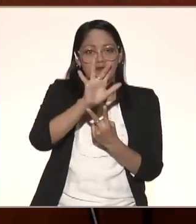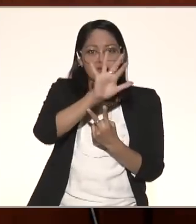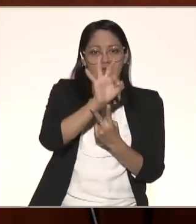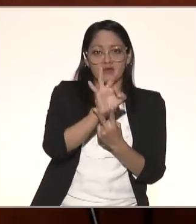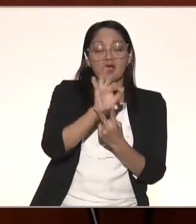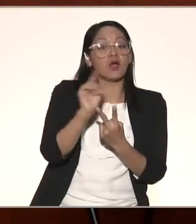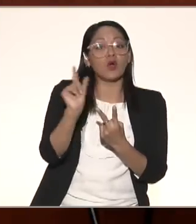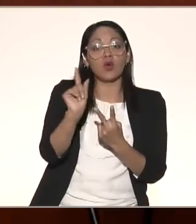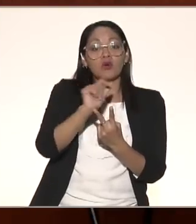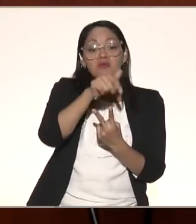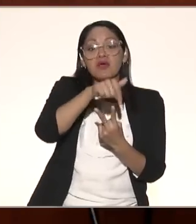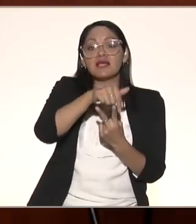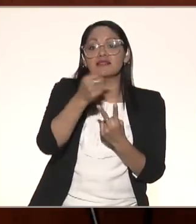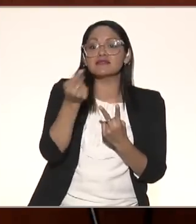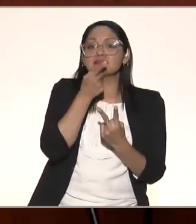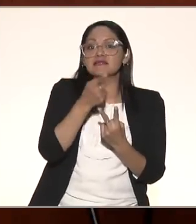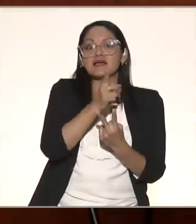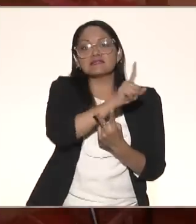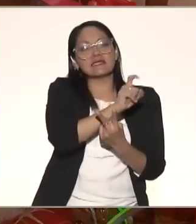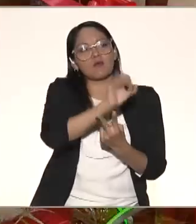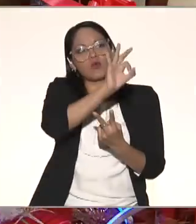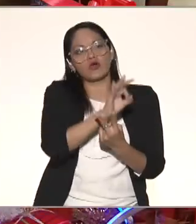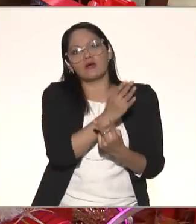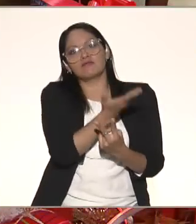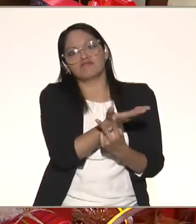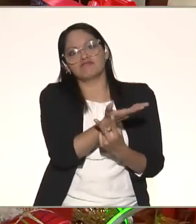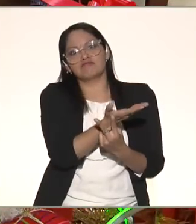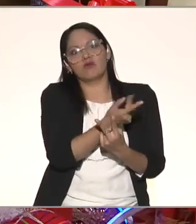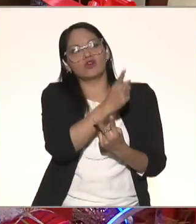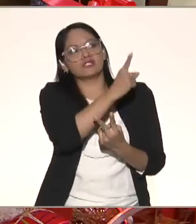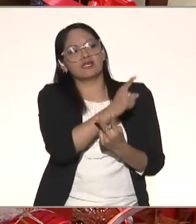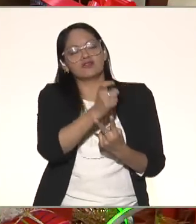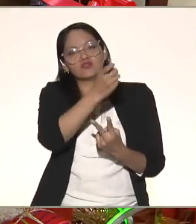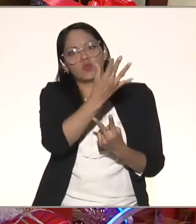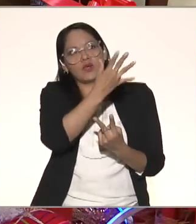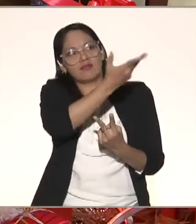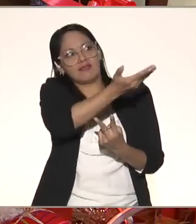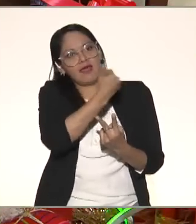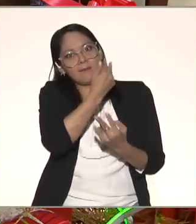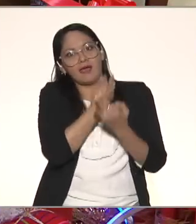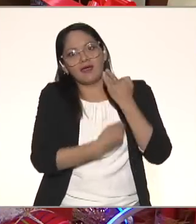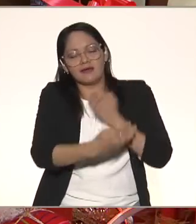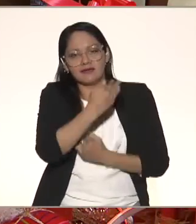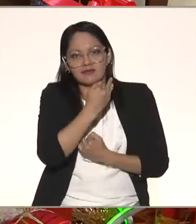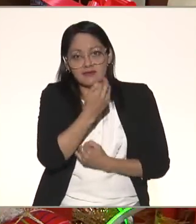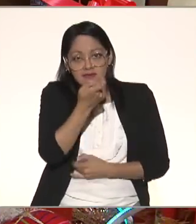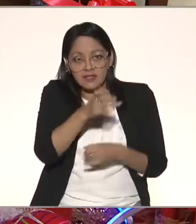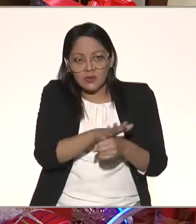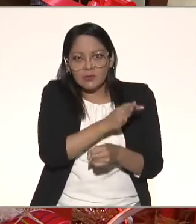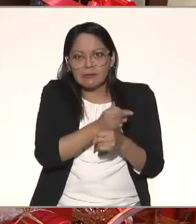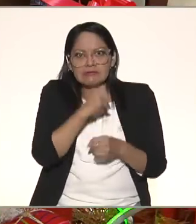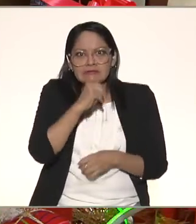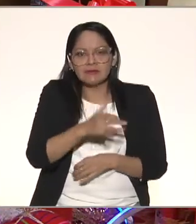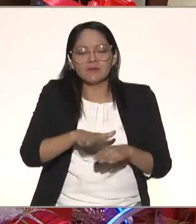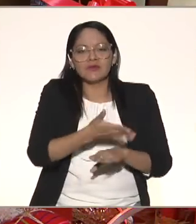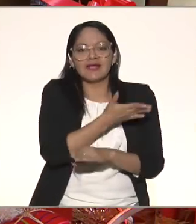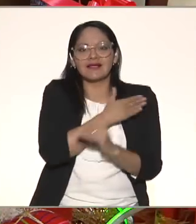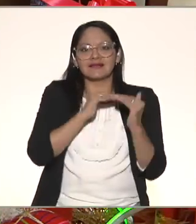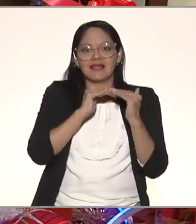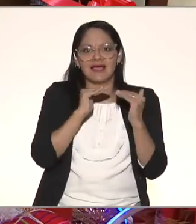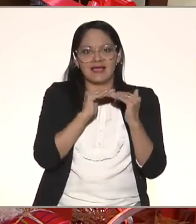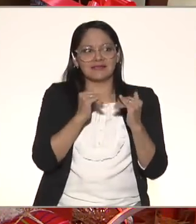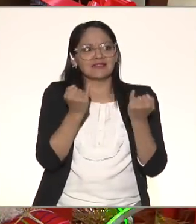el 100 del otro, ¿no? O el 150 y no es suficiente porque desde el inicio en mi casa yo